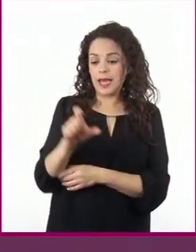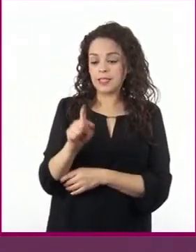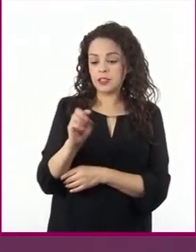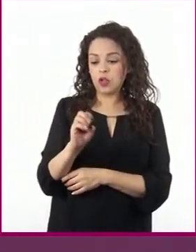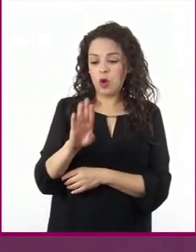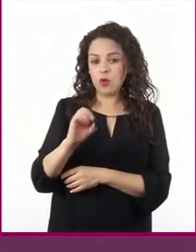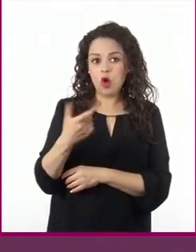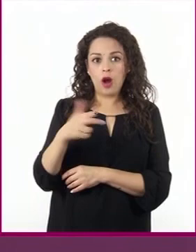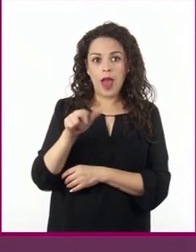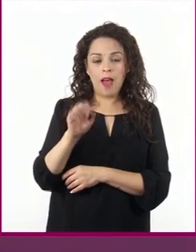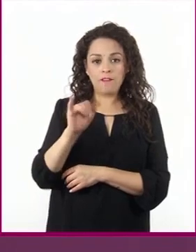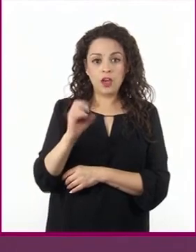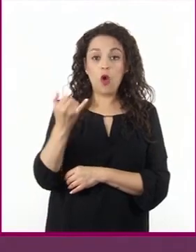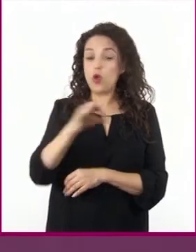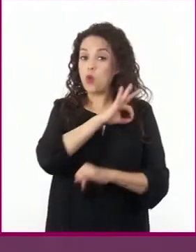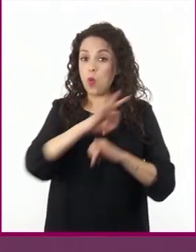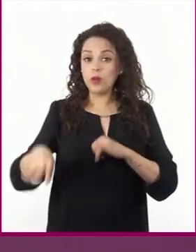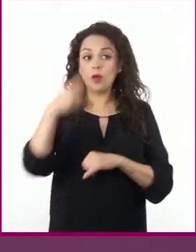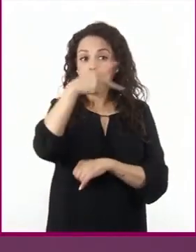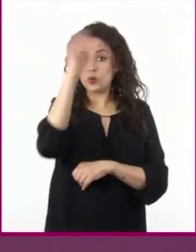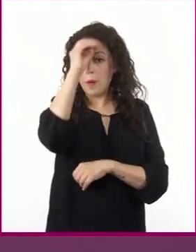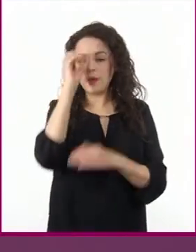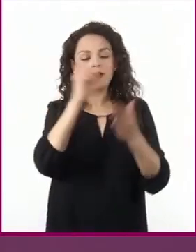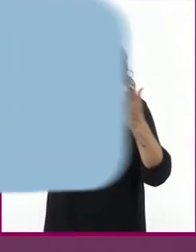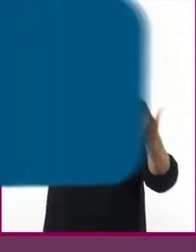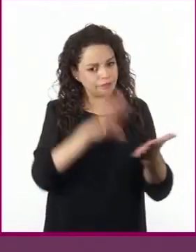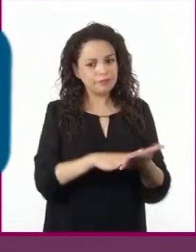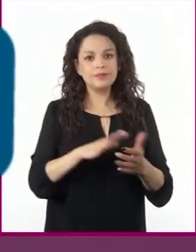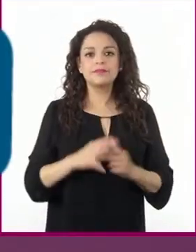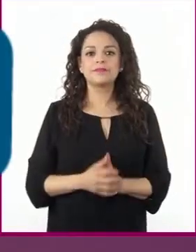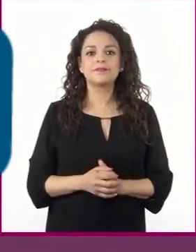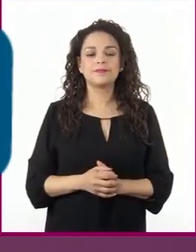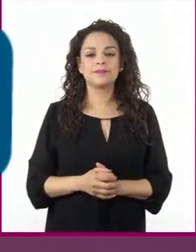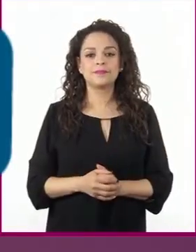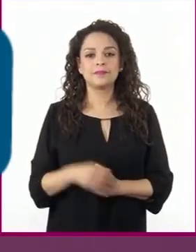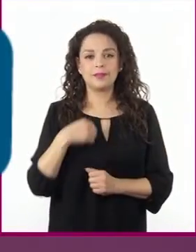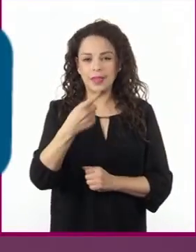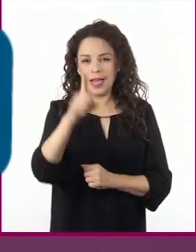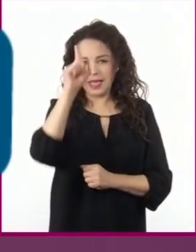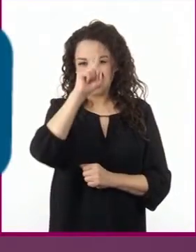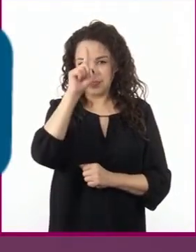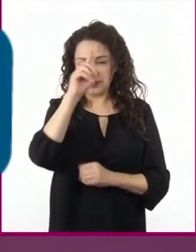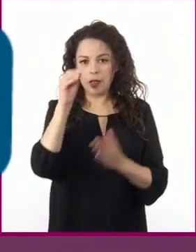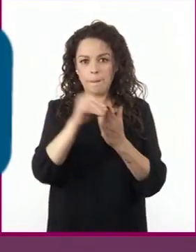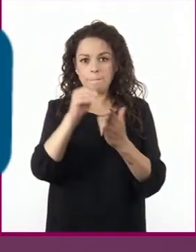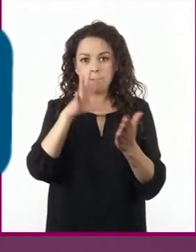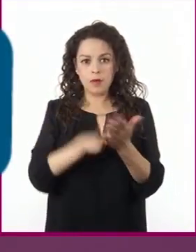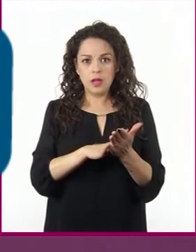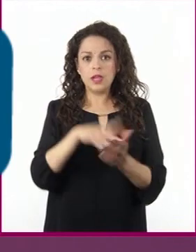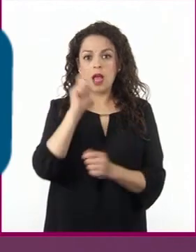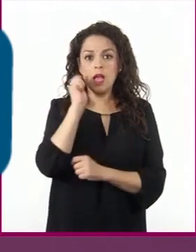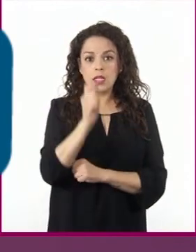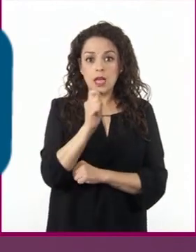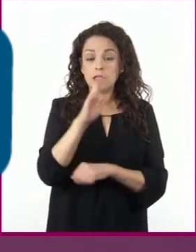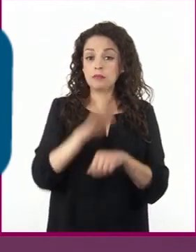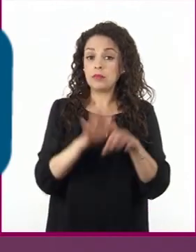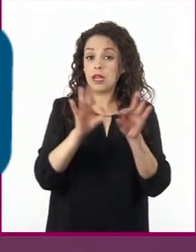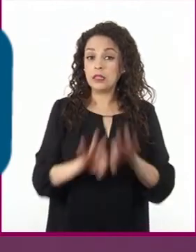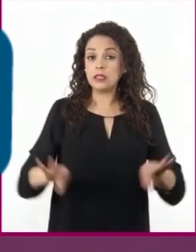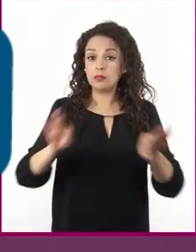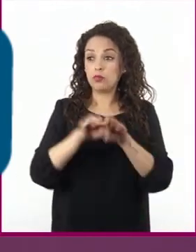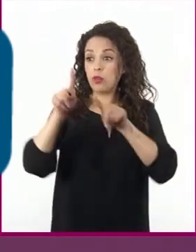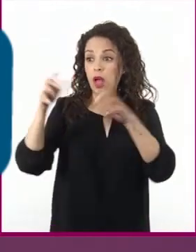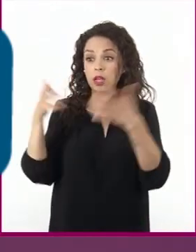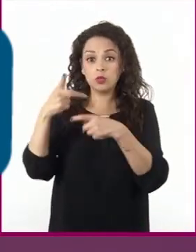final agreguen su punto de vista. Les sugerimos que mencionen los hechos que consideraron relevantes